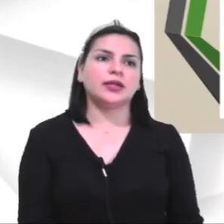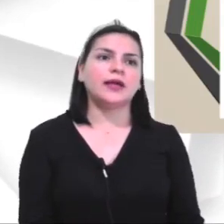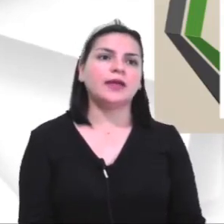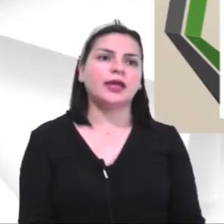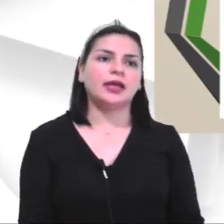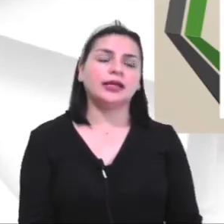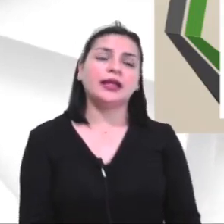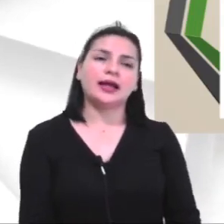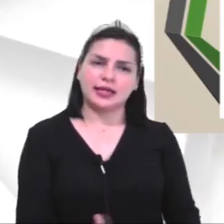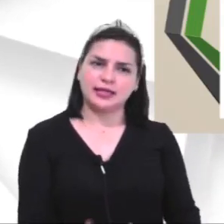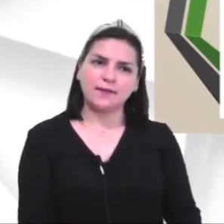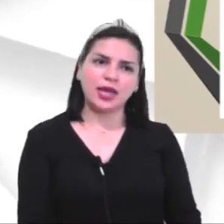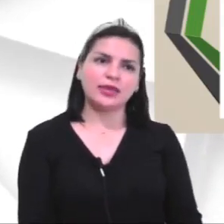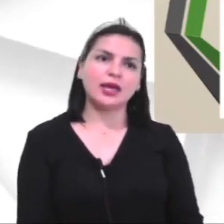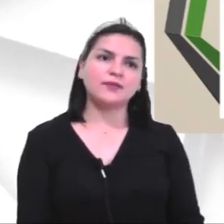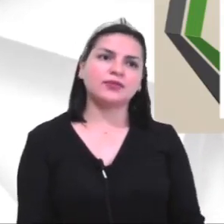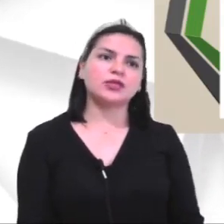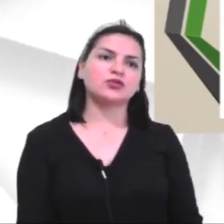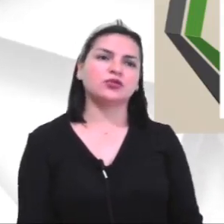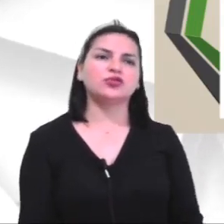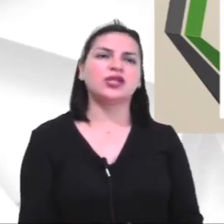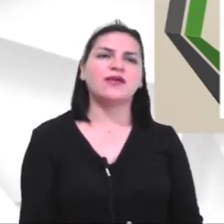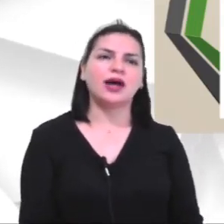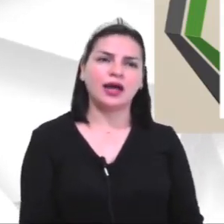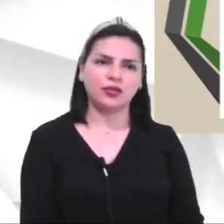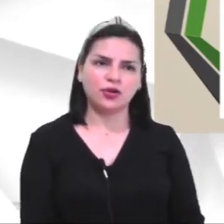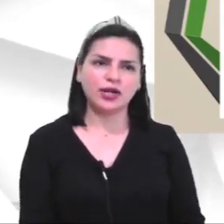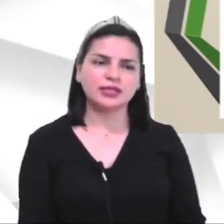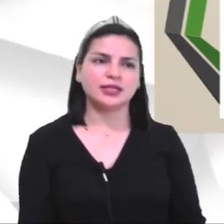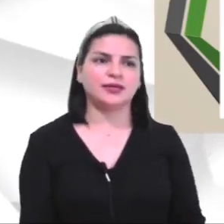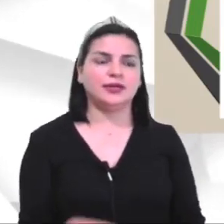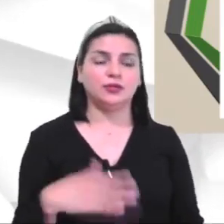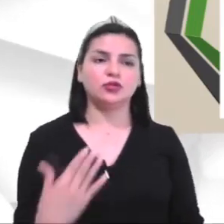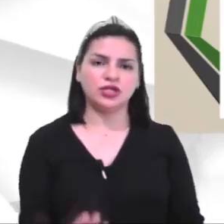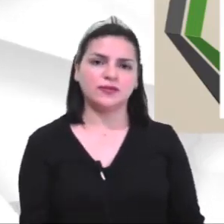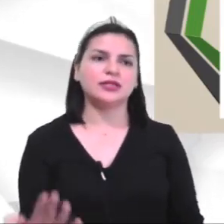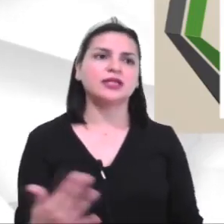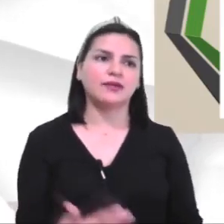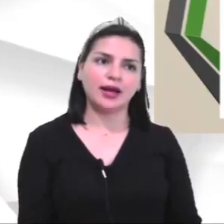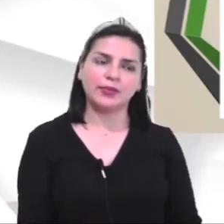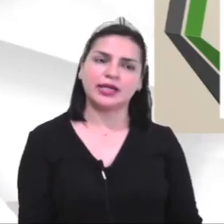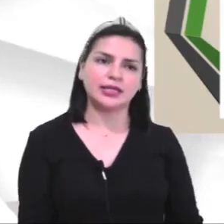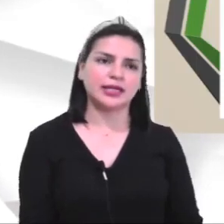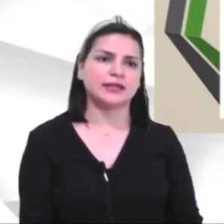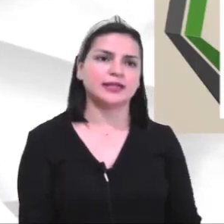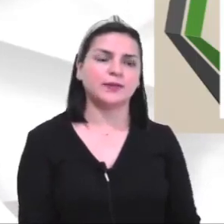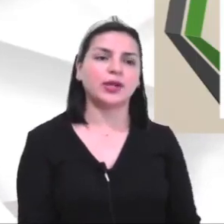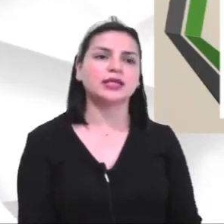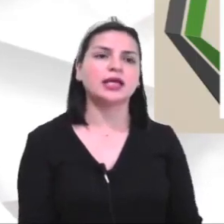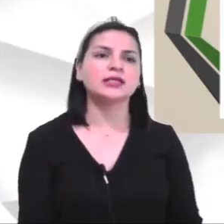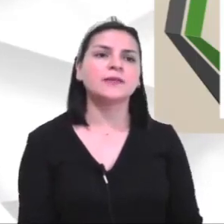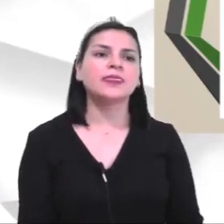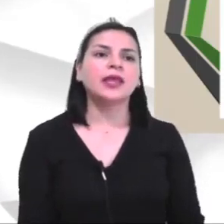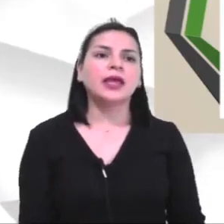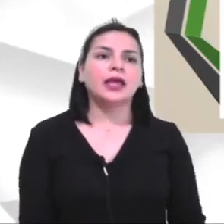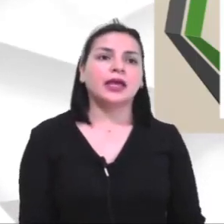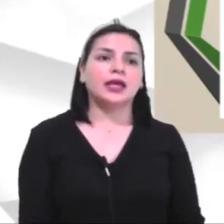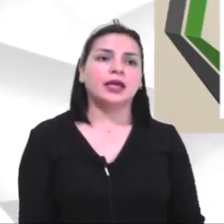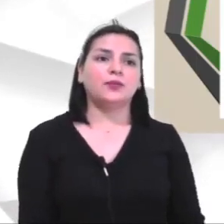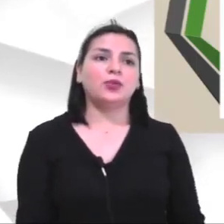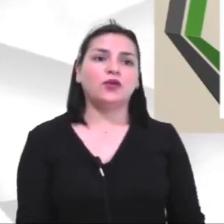país, ¿verdad? Y la clase media son los trabajadores, que muchas veces trabajan para estas grandes empresas,